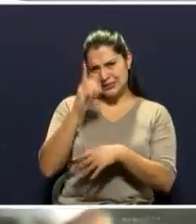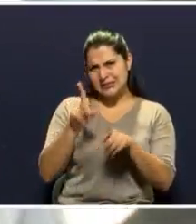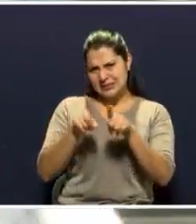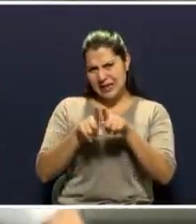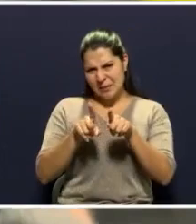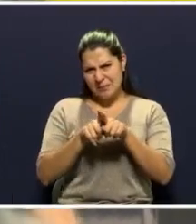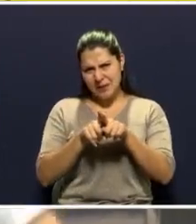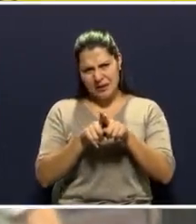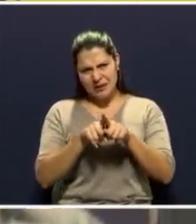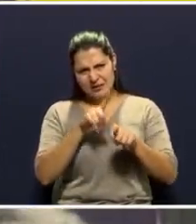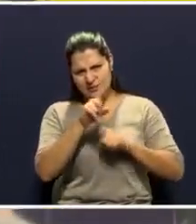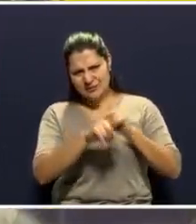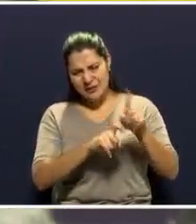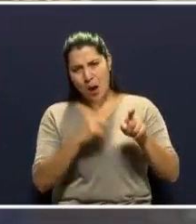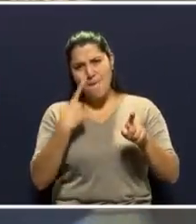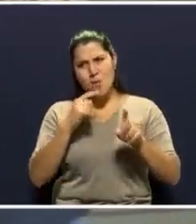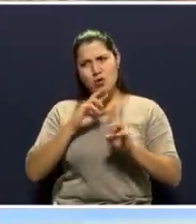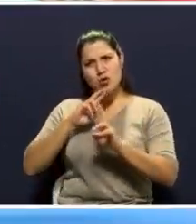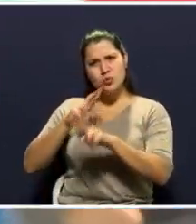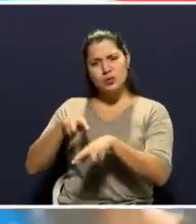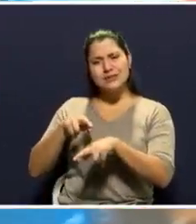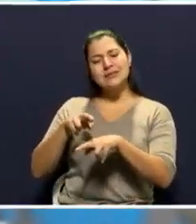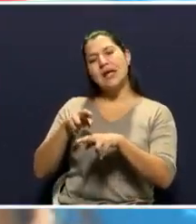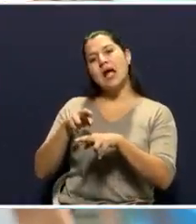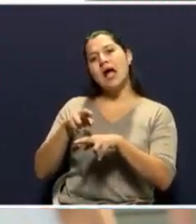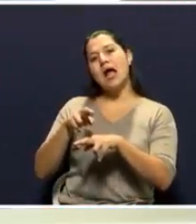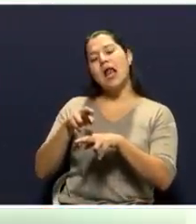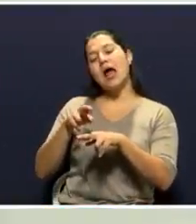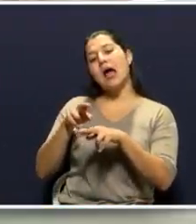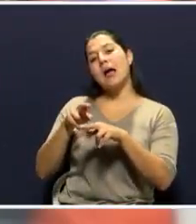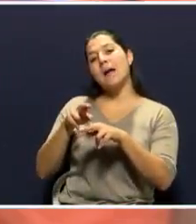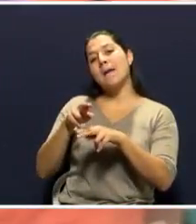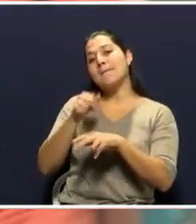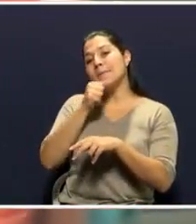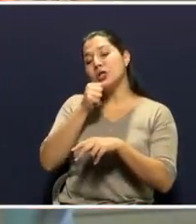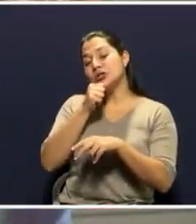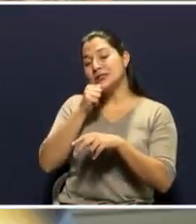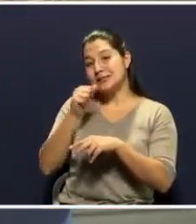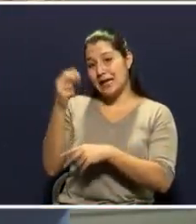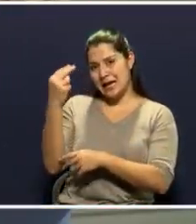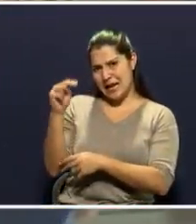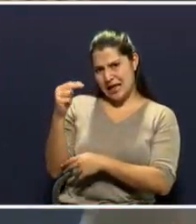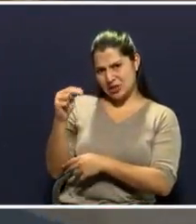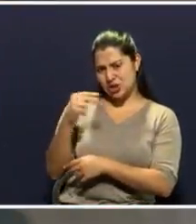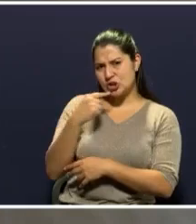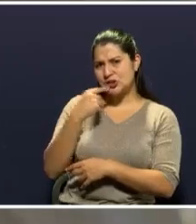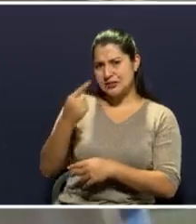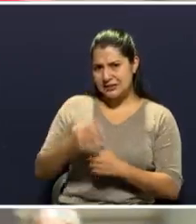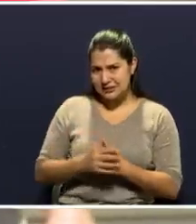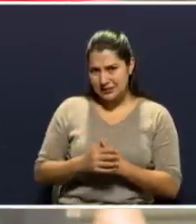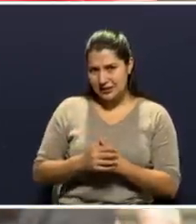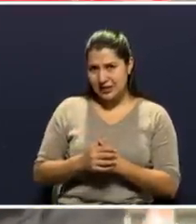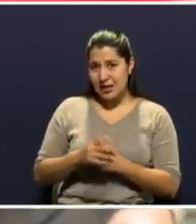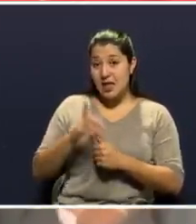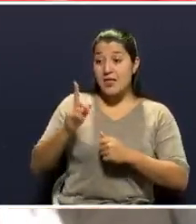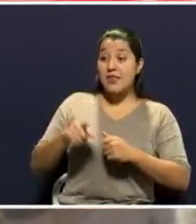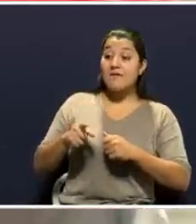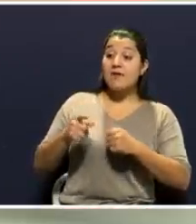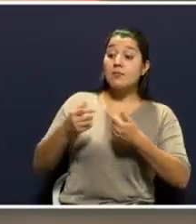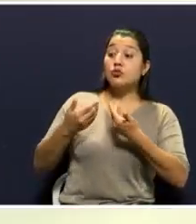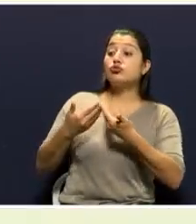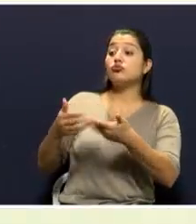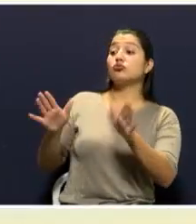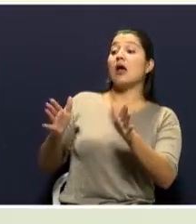al periódico La Nación, donde afirmó con respecto a las medidas que se vienen, que hay que soltar a ver qué pasa, si